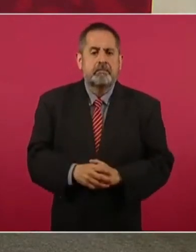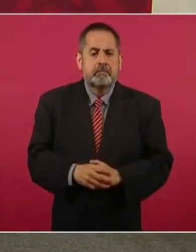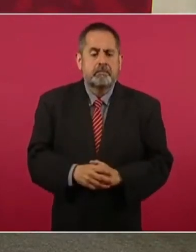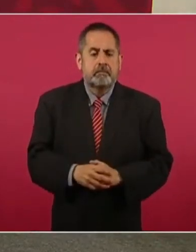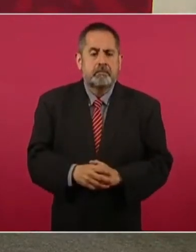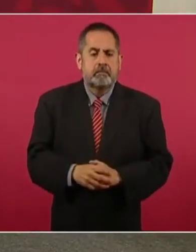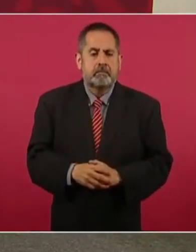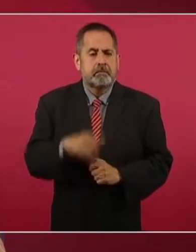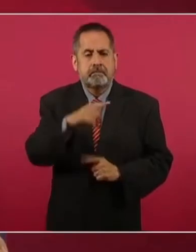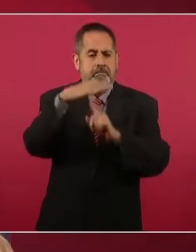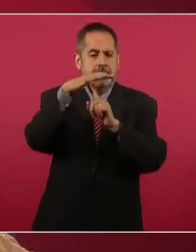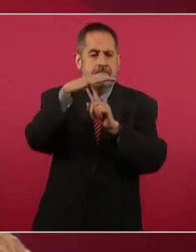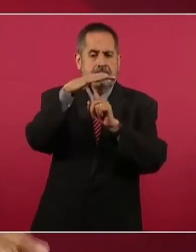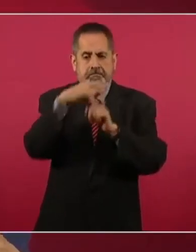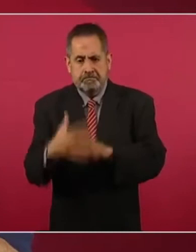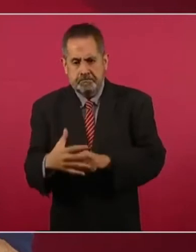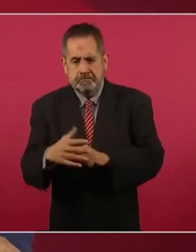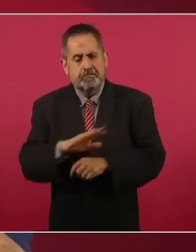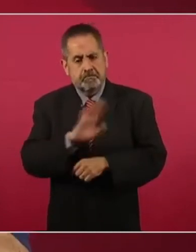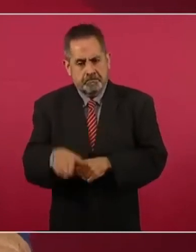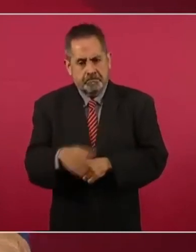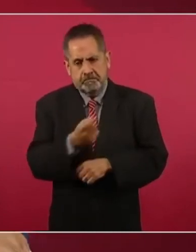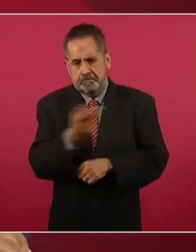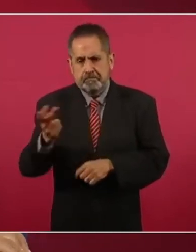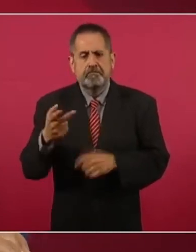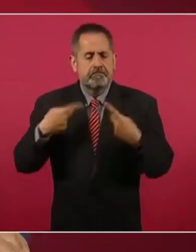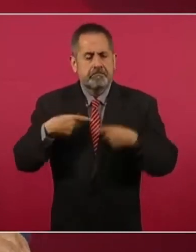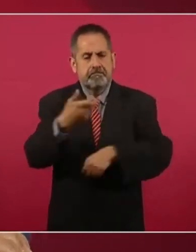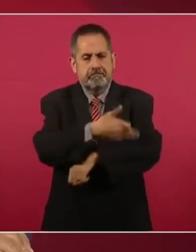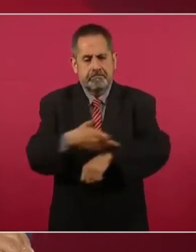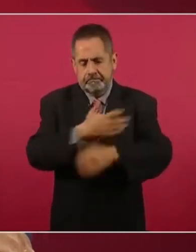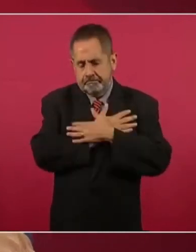en el desplome del helicóptero.